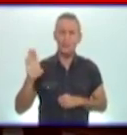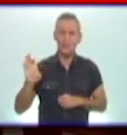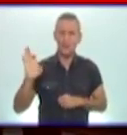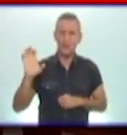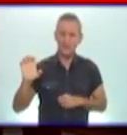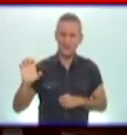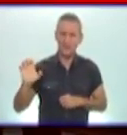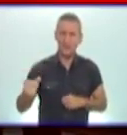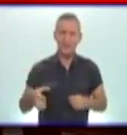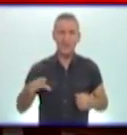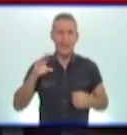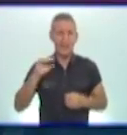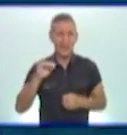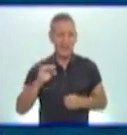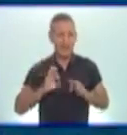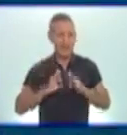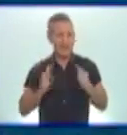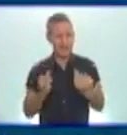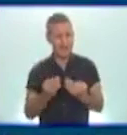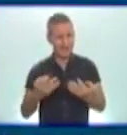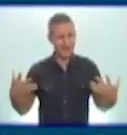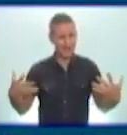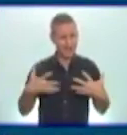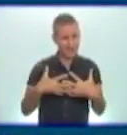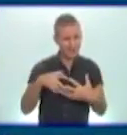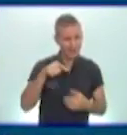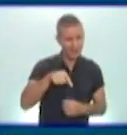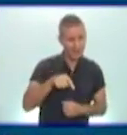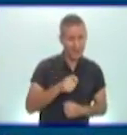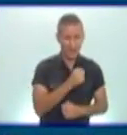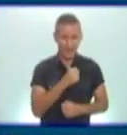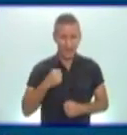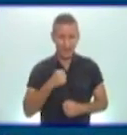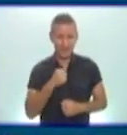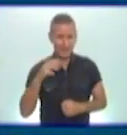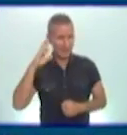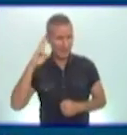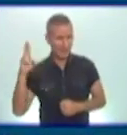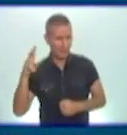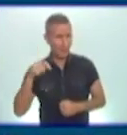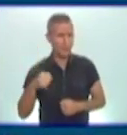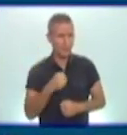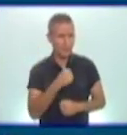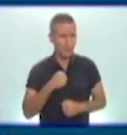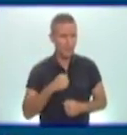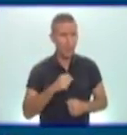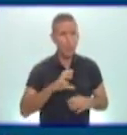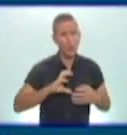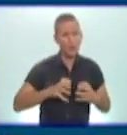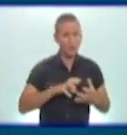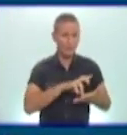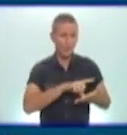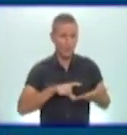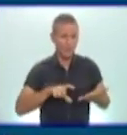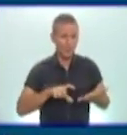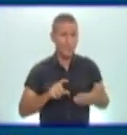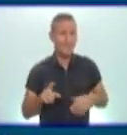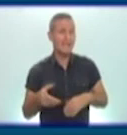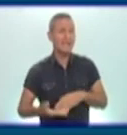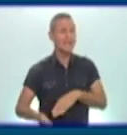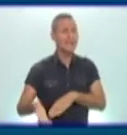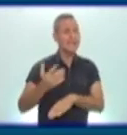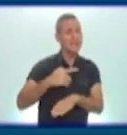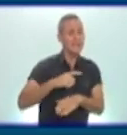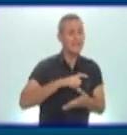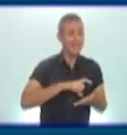la relación que existe entre esta canción, recuerde que la canción también es un tipo de texto, y el texto que leímos en la